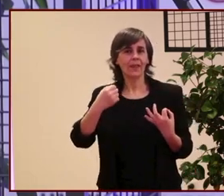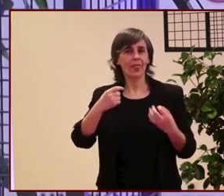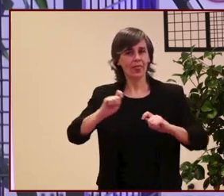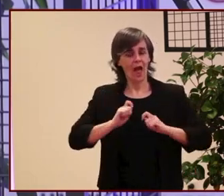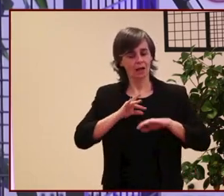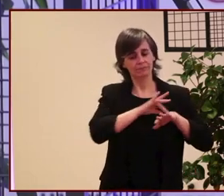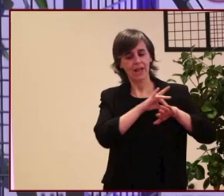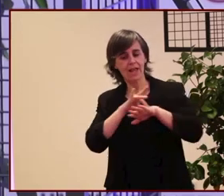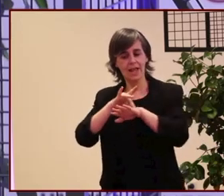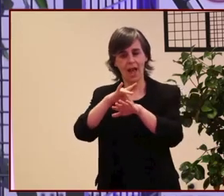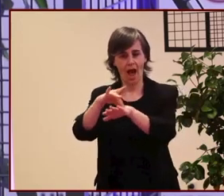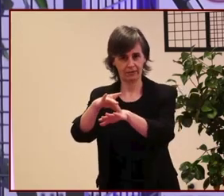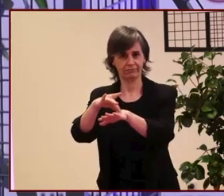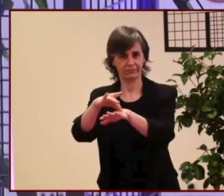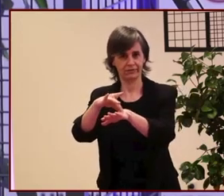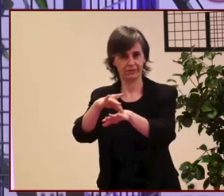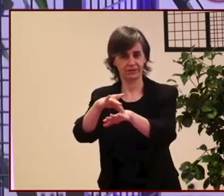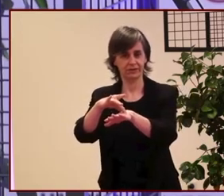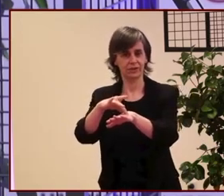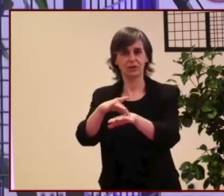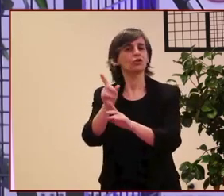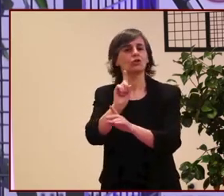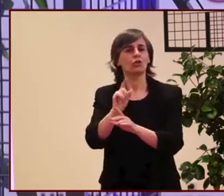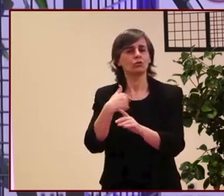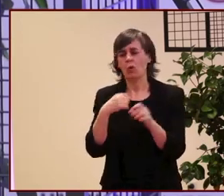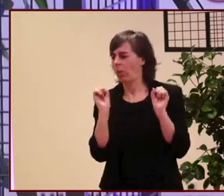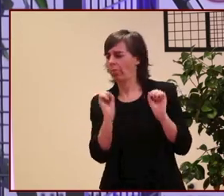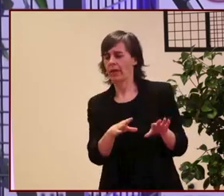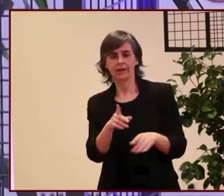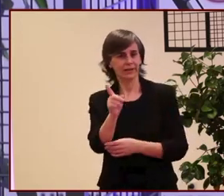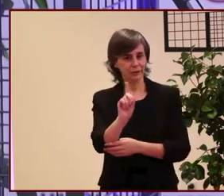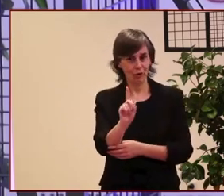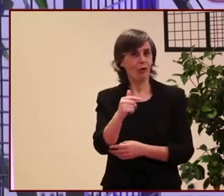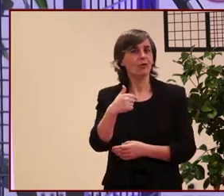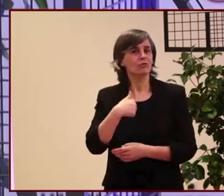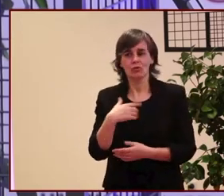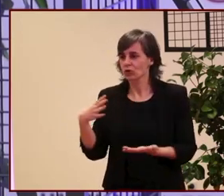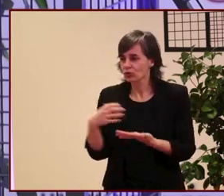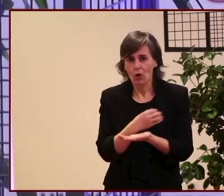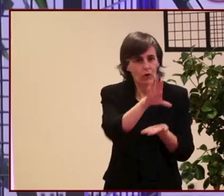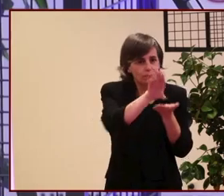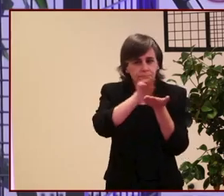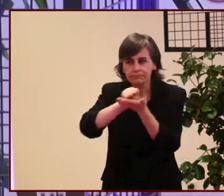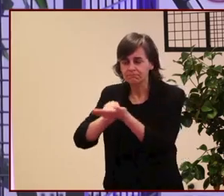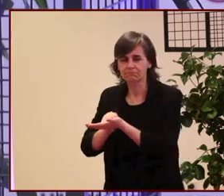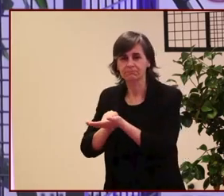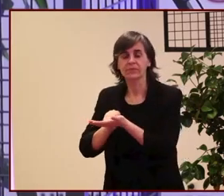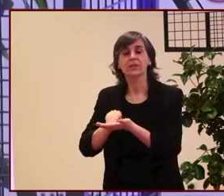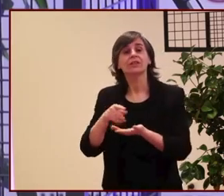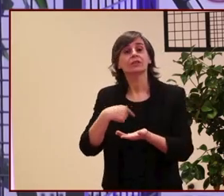mi camino no no no desestimó nada todo lo tengo en cuenta y creo que una